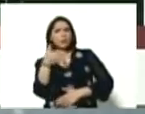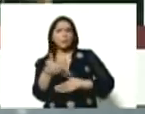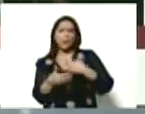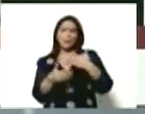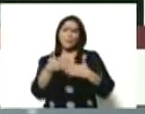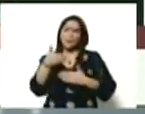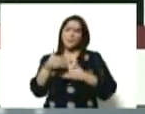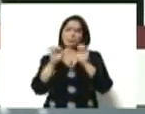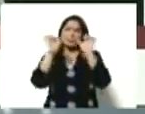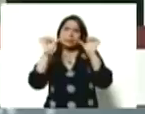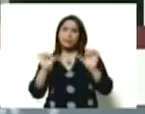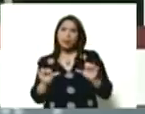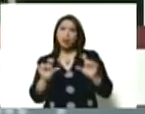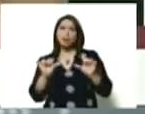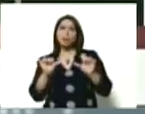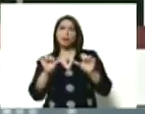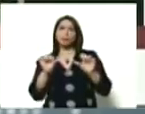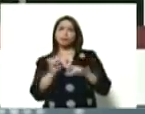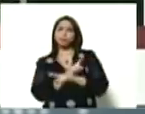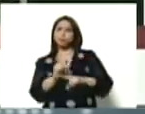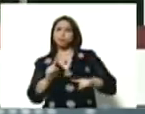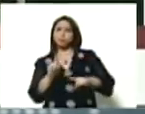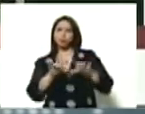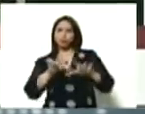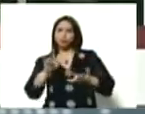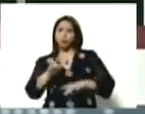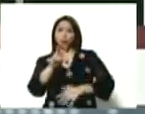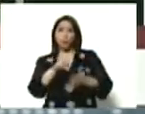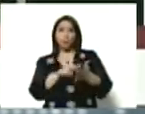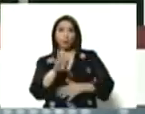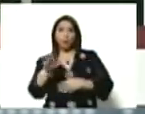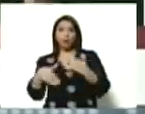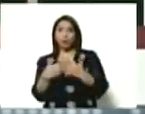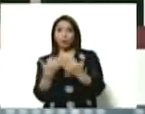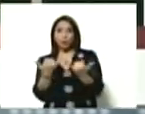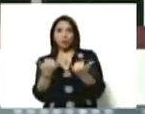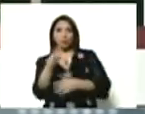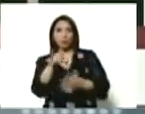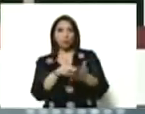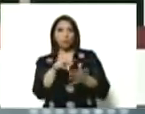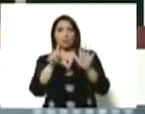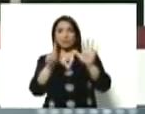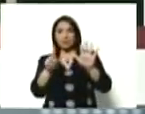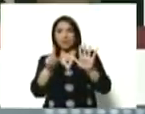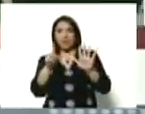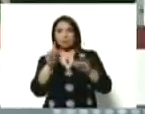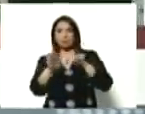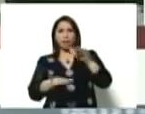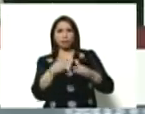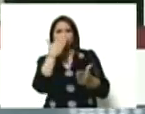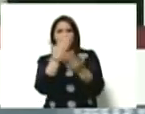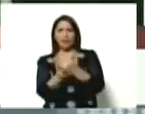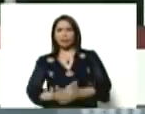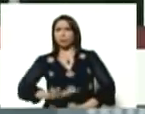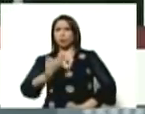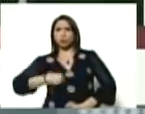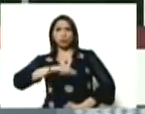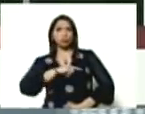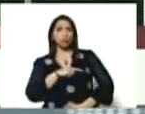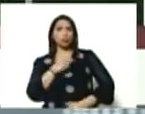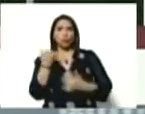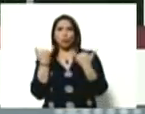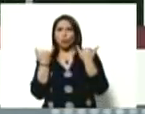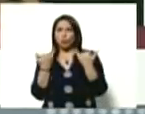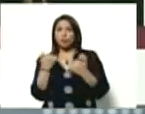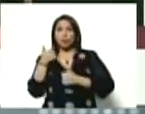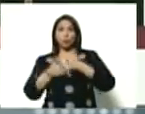sistema automatizado o electrónico desde 2004 en adelante. En 2006 se dio un paso al frente importante, pero ya hemos llegado a un punto en el cual,